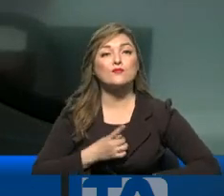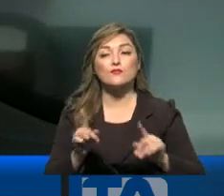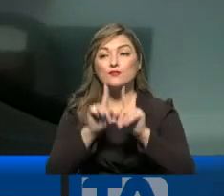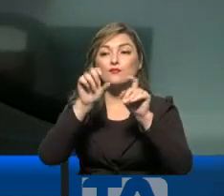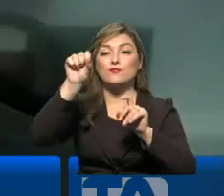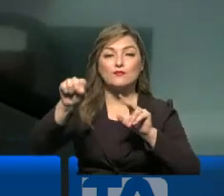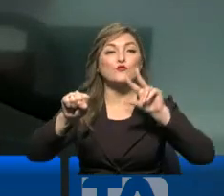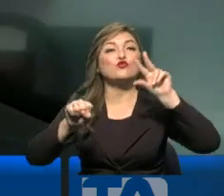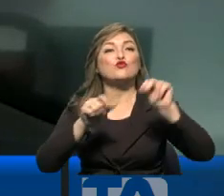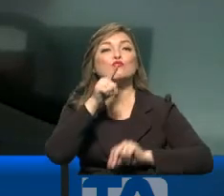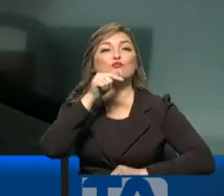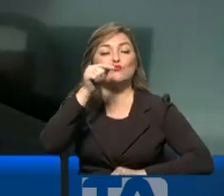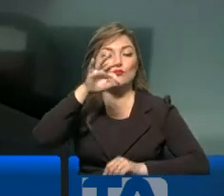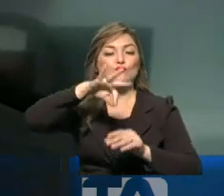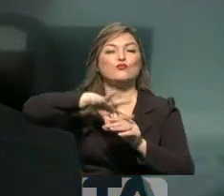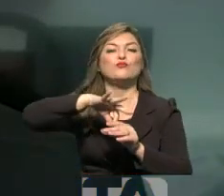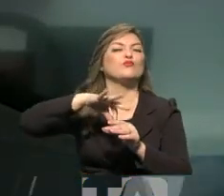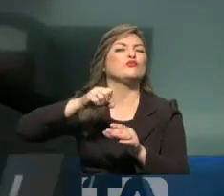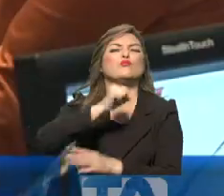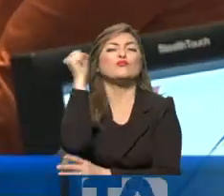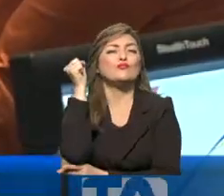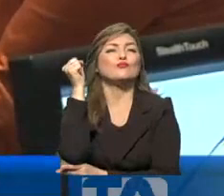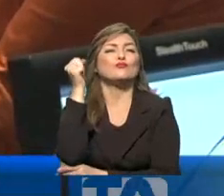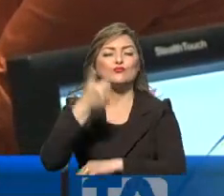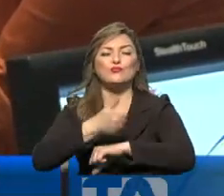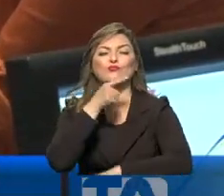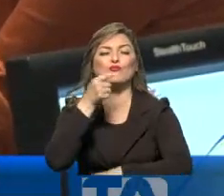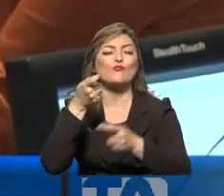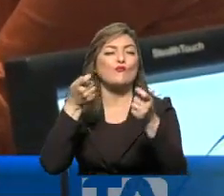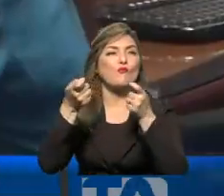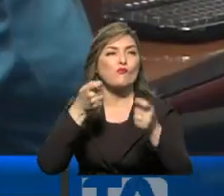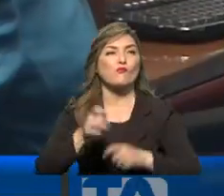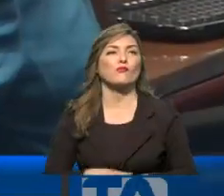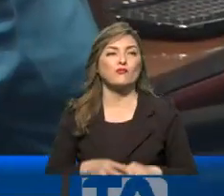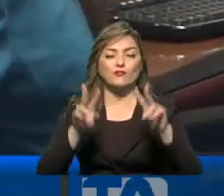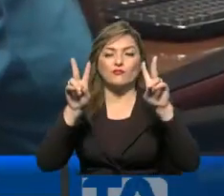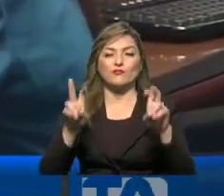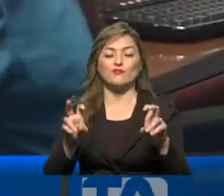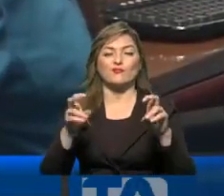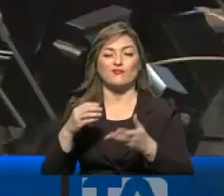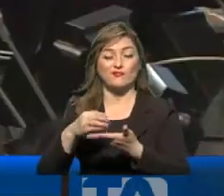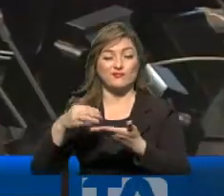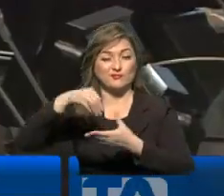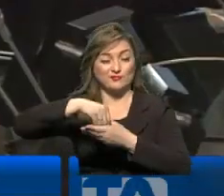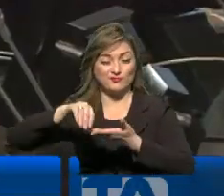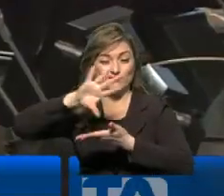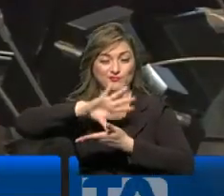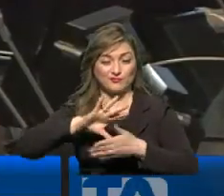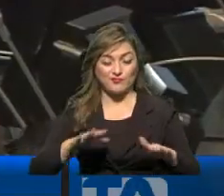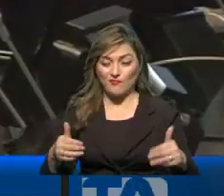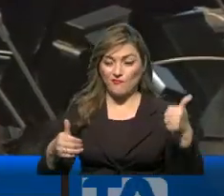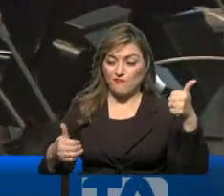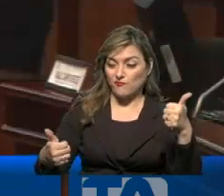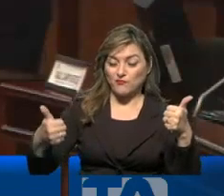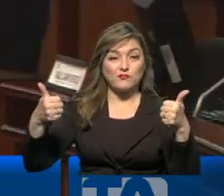consulta quiénes deben elegir las autoridades de control. Incluso hubo temas como la bicameralidad que ni siquiera fueron sometidas